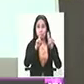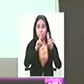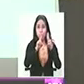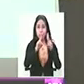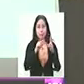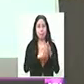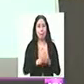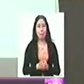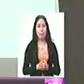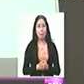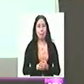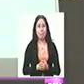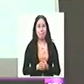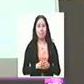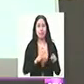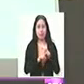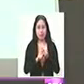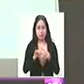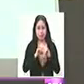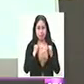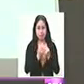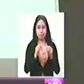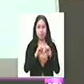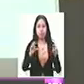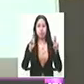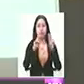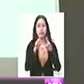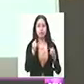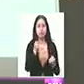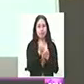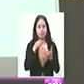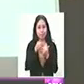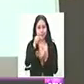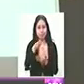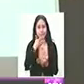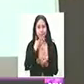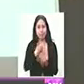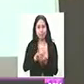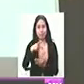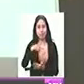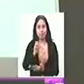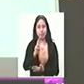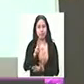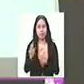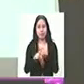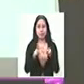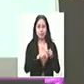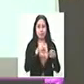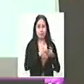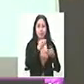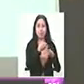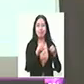por la tremenda demanda de reactivos y de insumos de laboratorio en